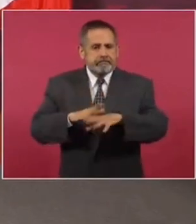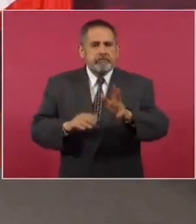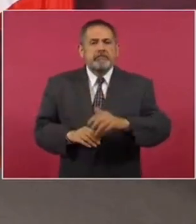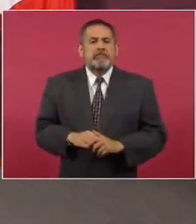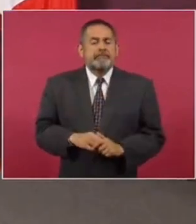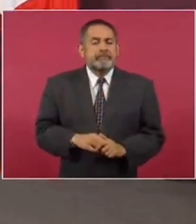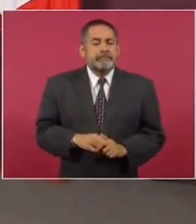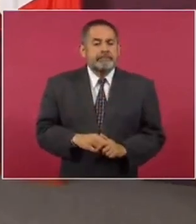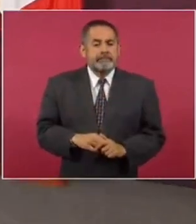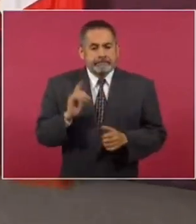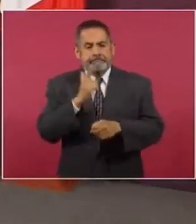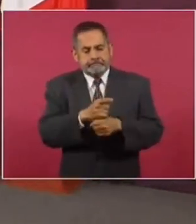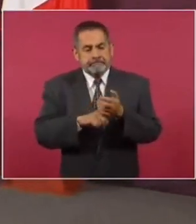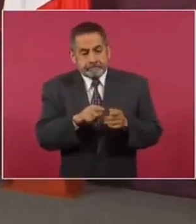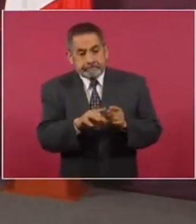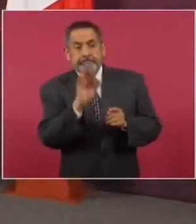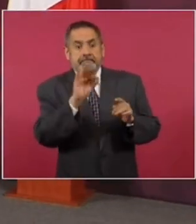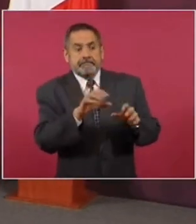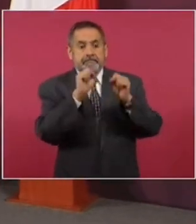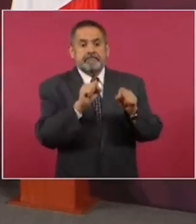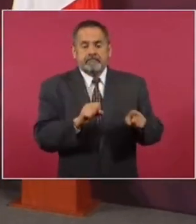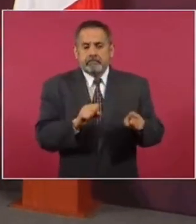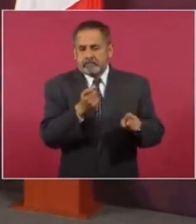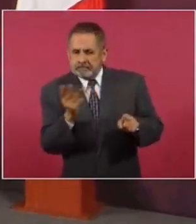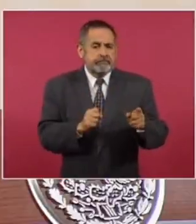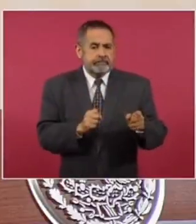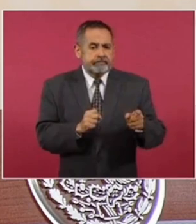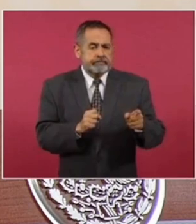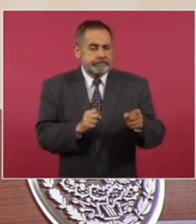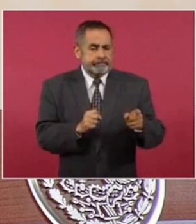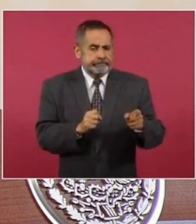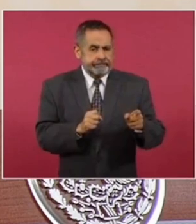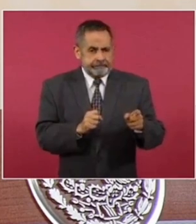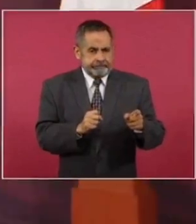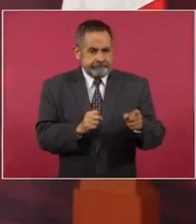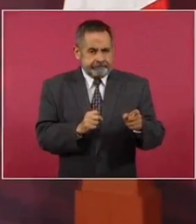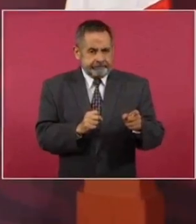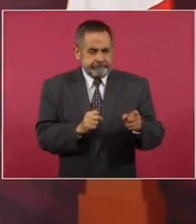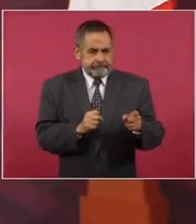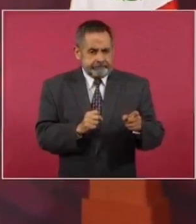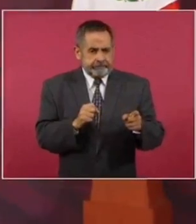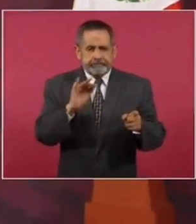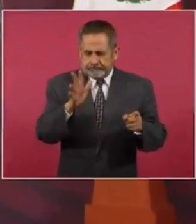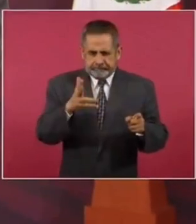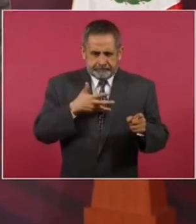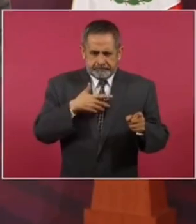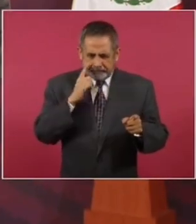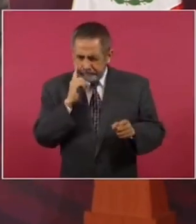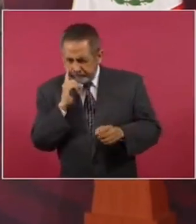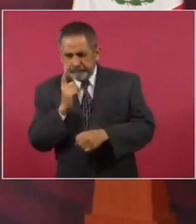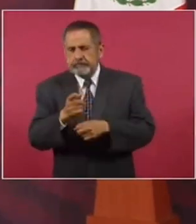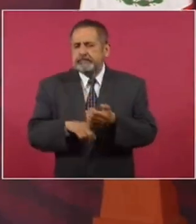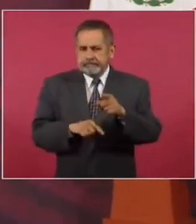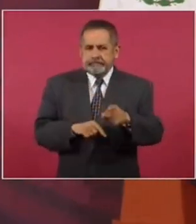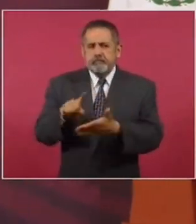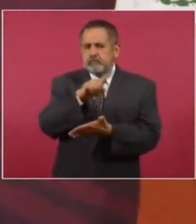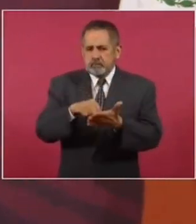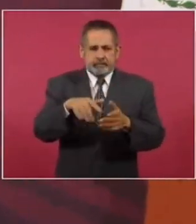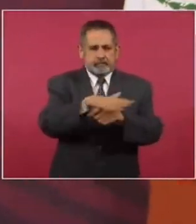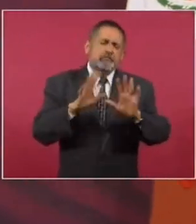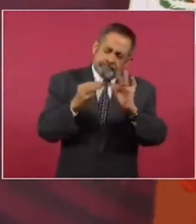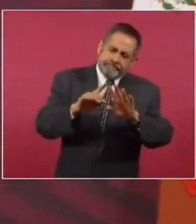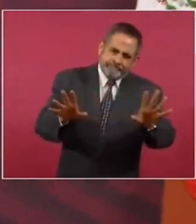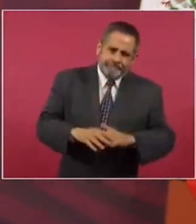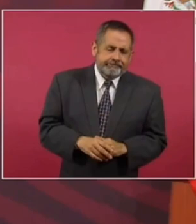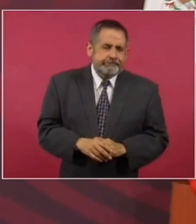se encontraron a algunos, ya se tiene identificado el sitio. En